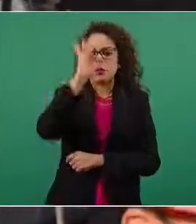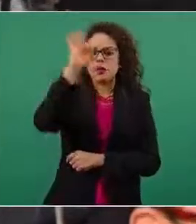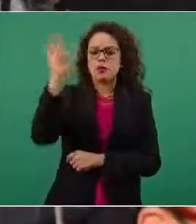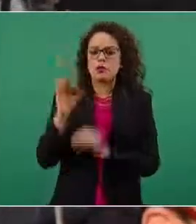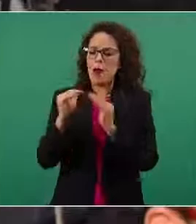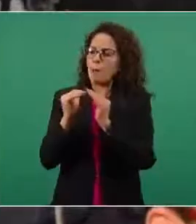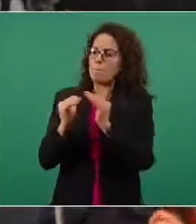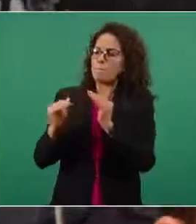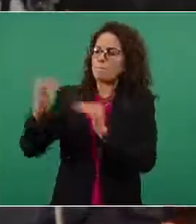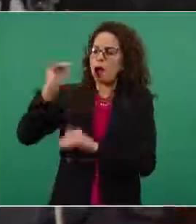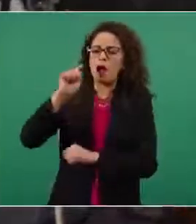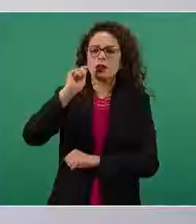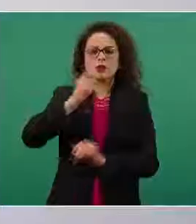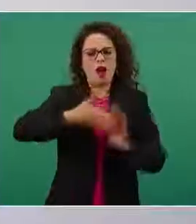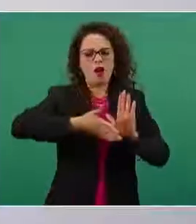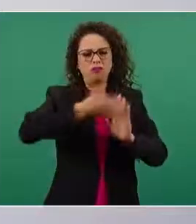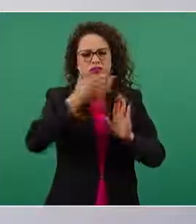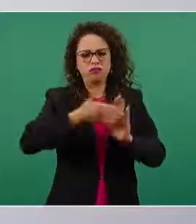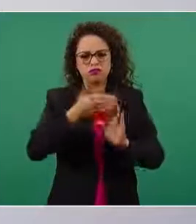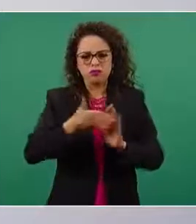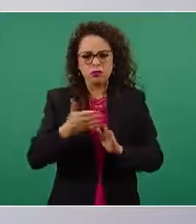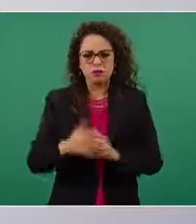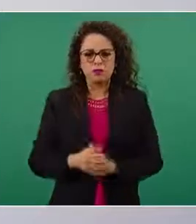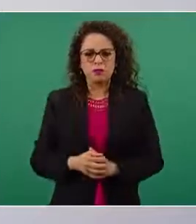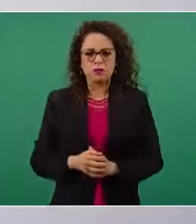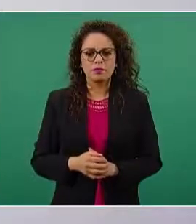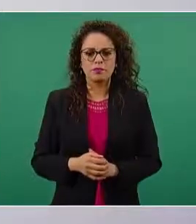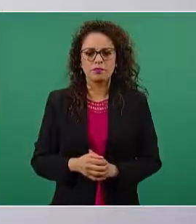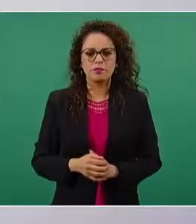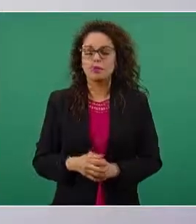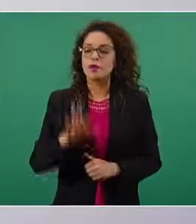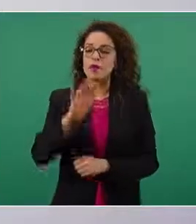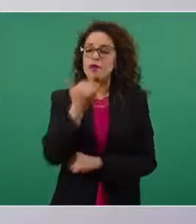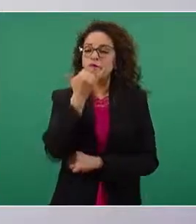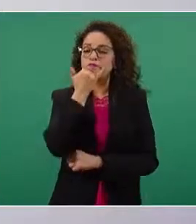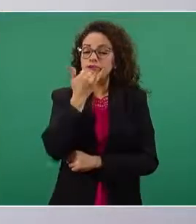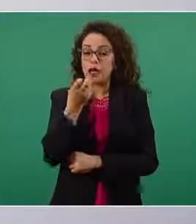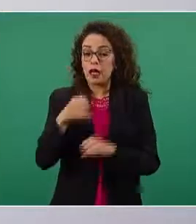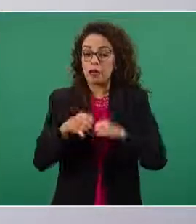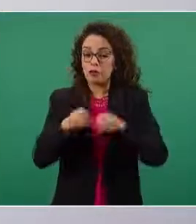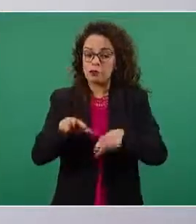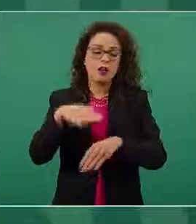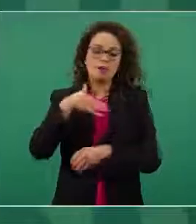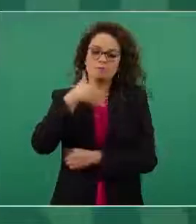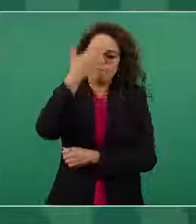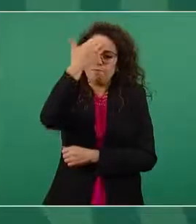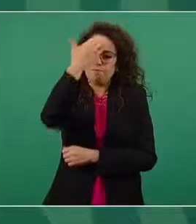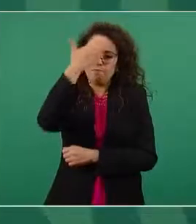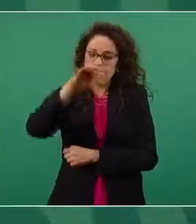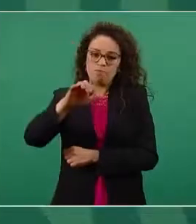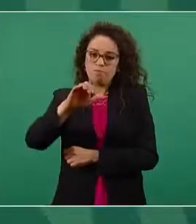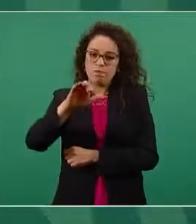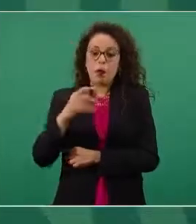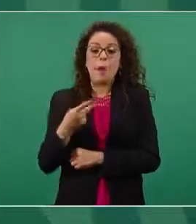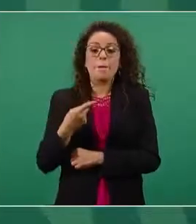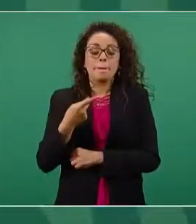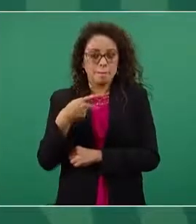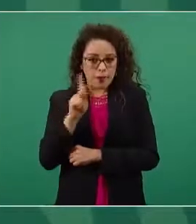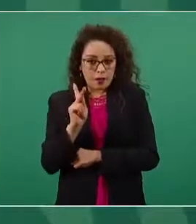50%. Pues no tengo información. Lo que sí puedo decirle es